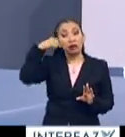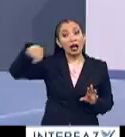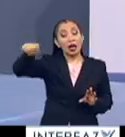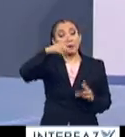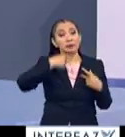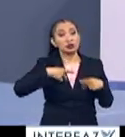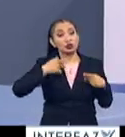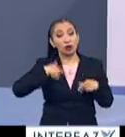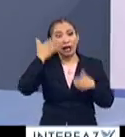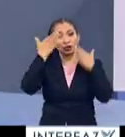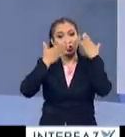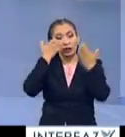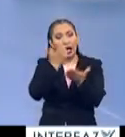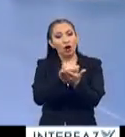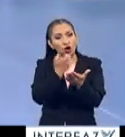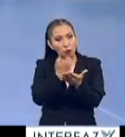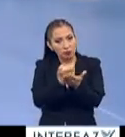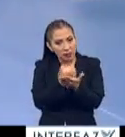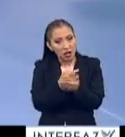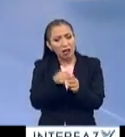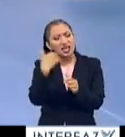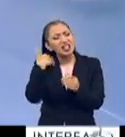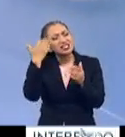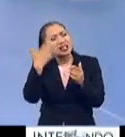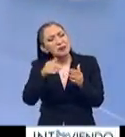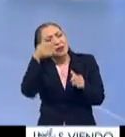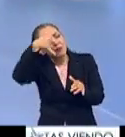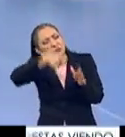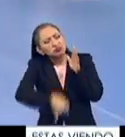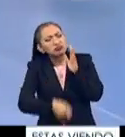que, bueno, estudia economía, quiere entender más cómo es